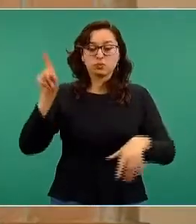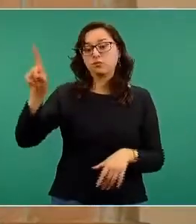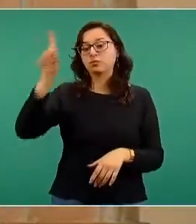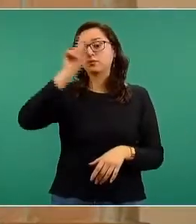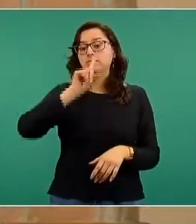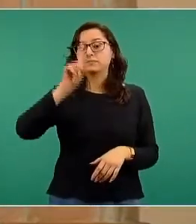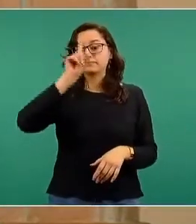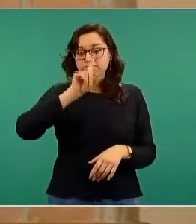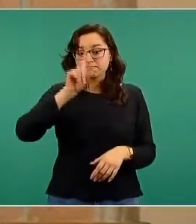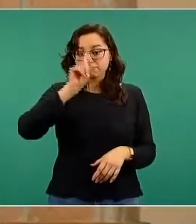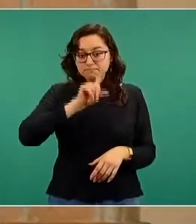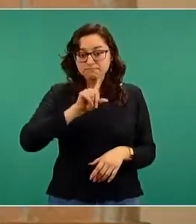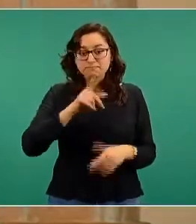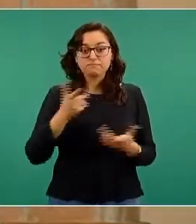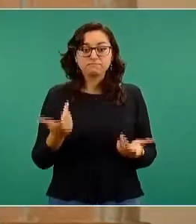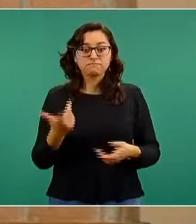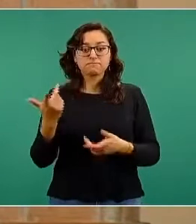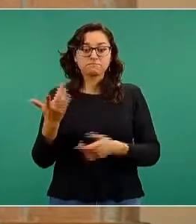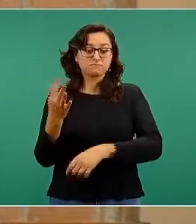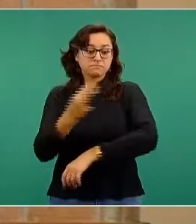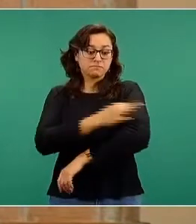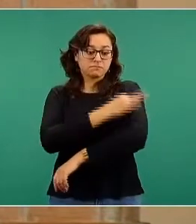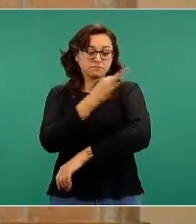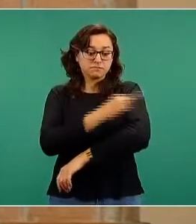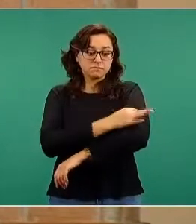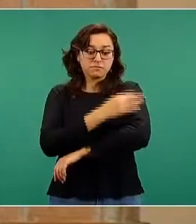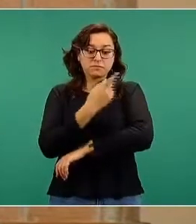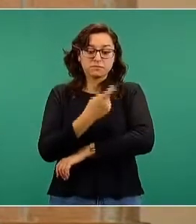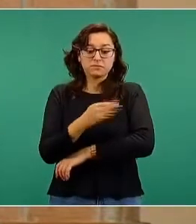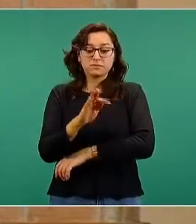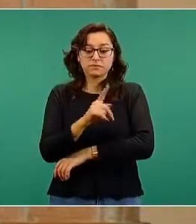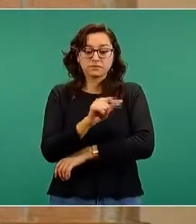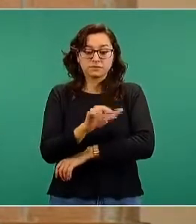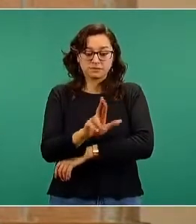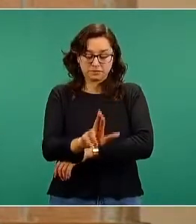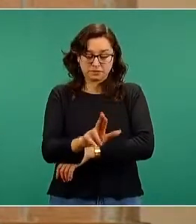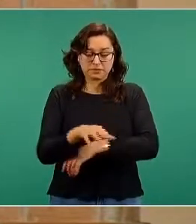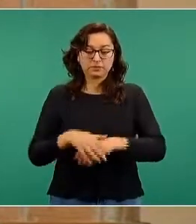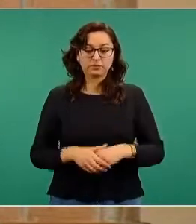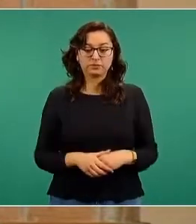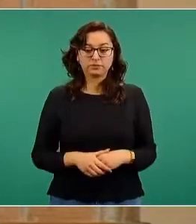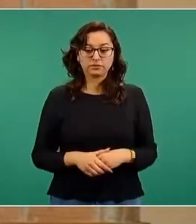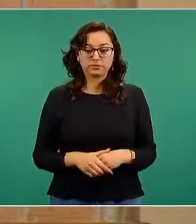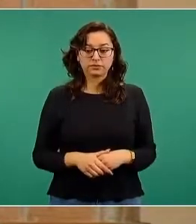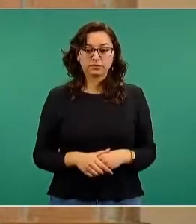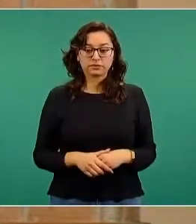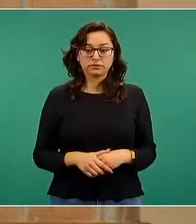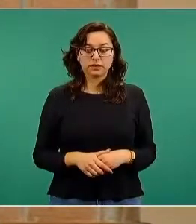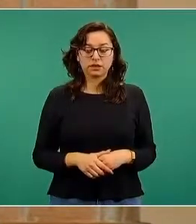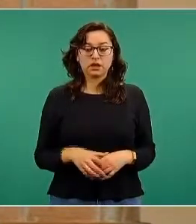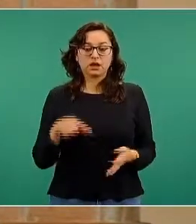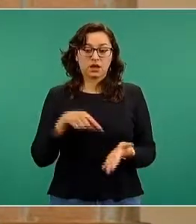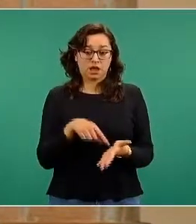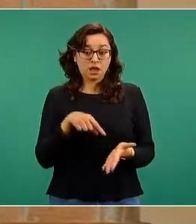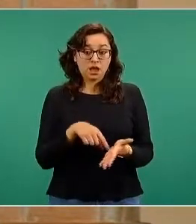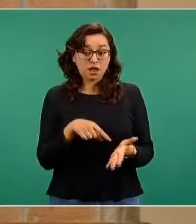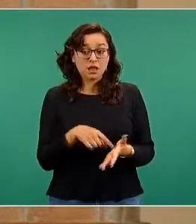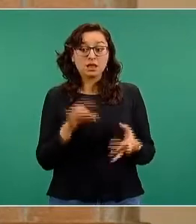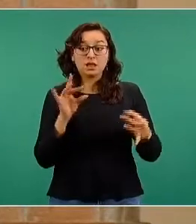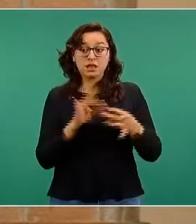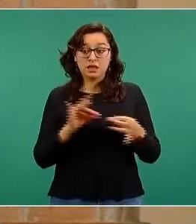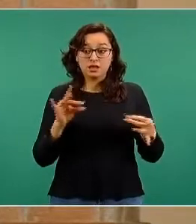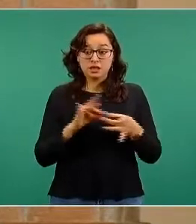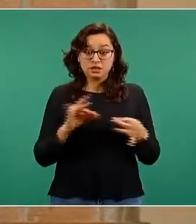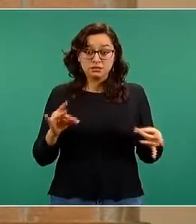recomendación interina sobre el uso de la vacuna de Pfizer. Y en ese documento se expresaban